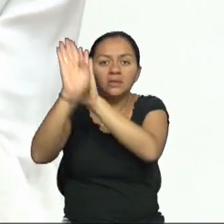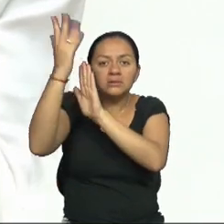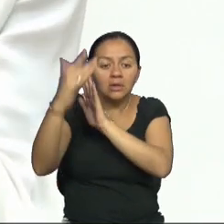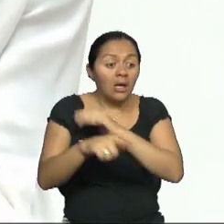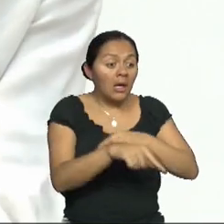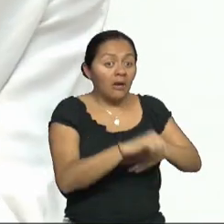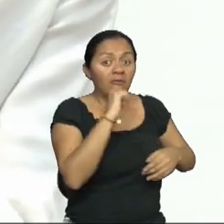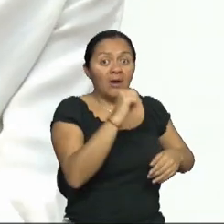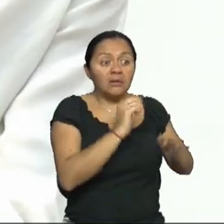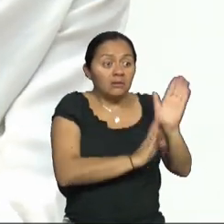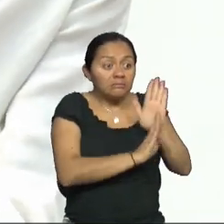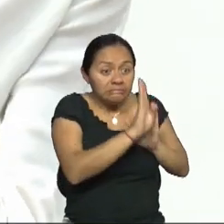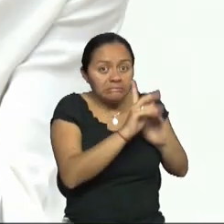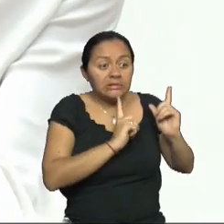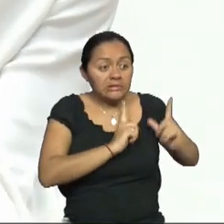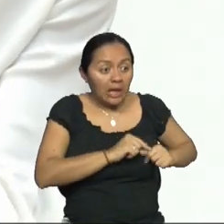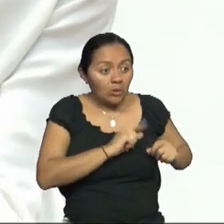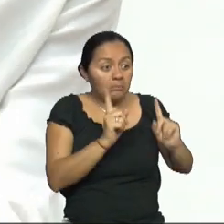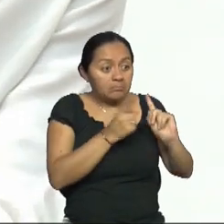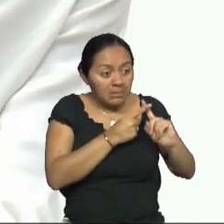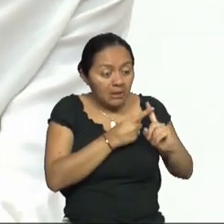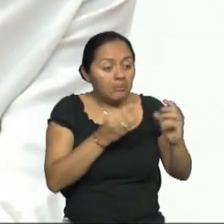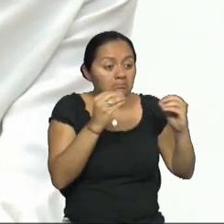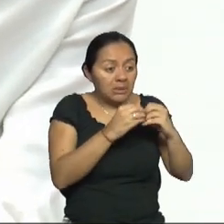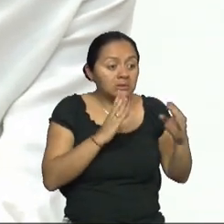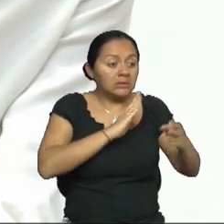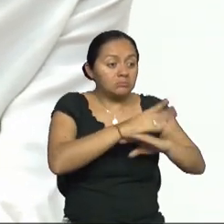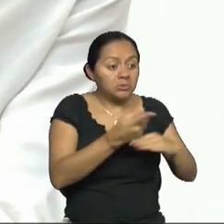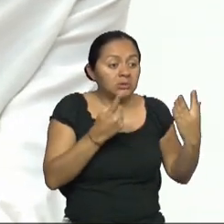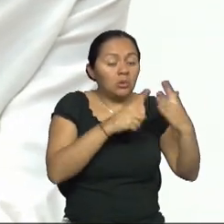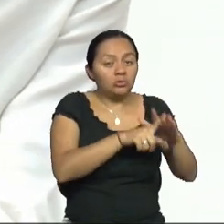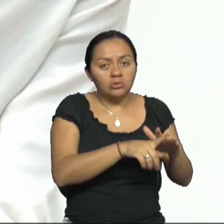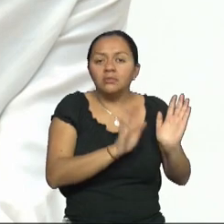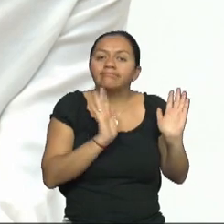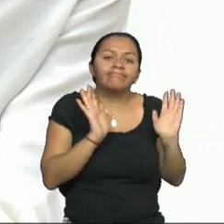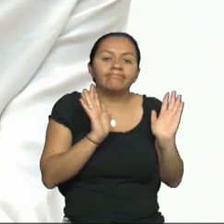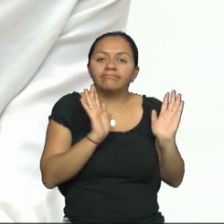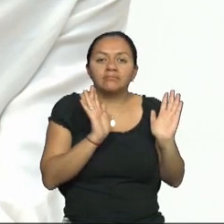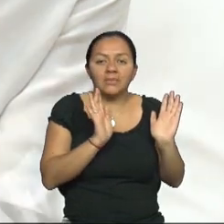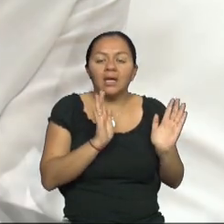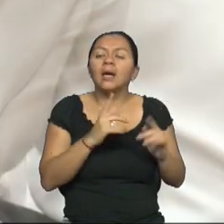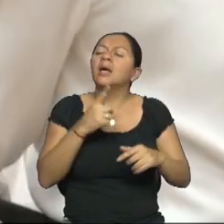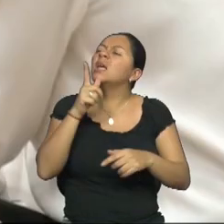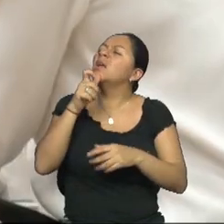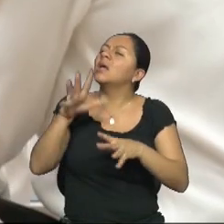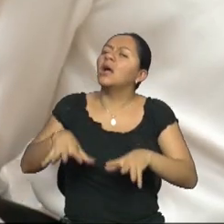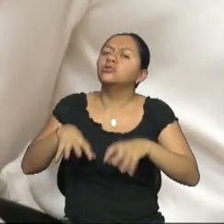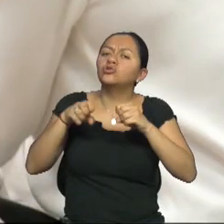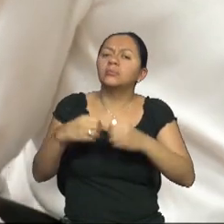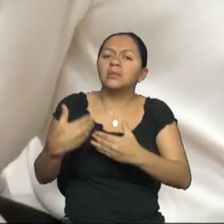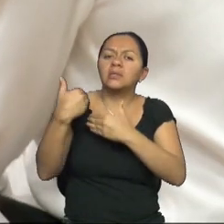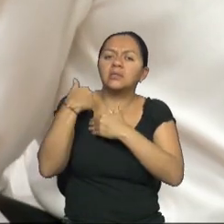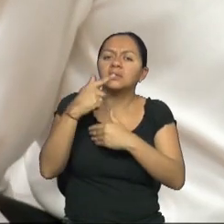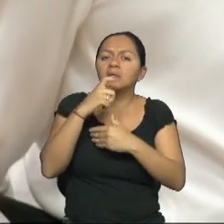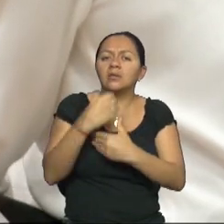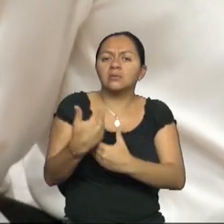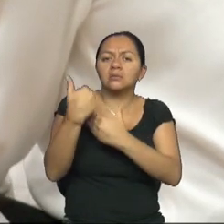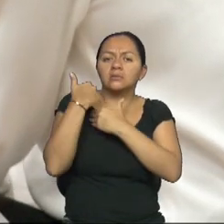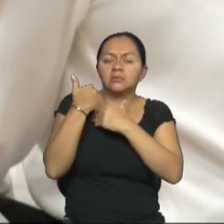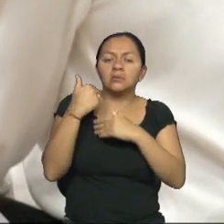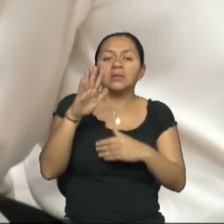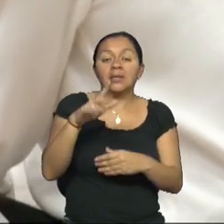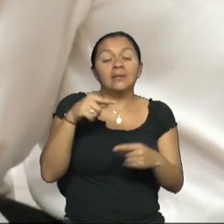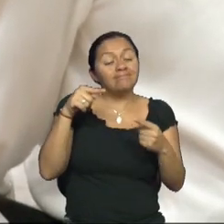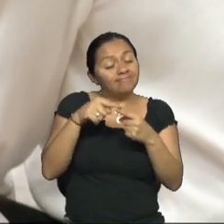desarrollo del ¿Pero quién asumiría esas competencias del RBC en los países? Es que ese es uno